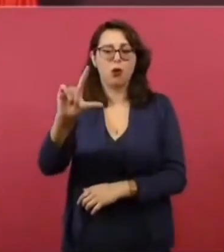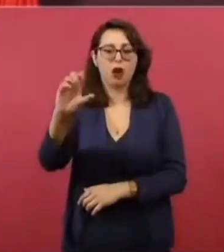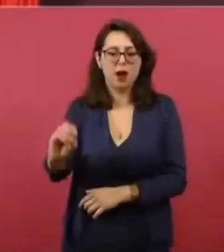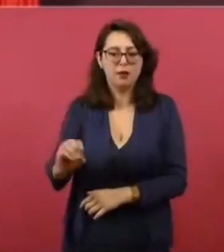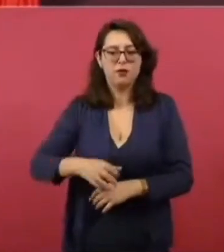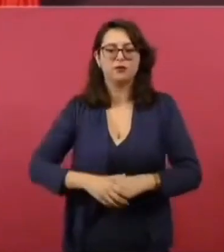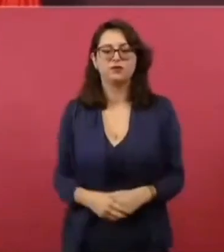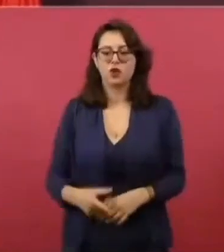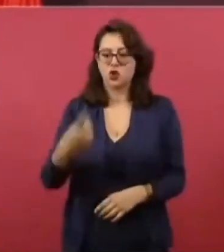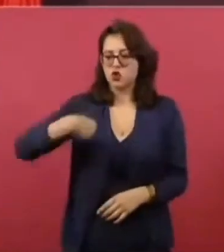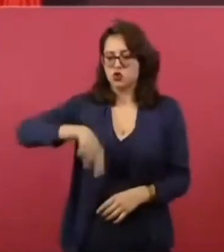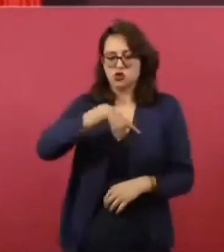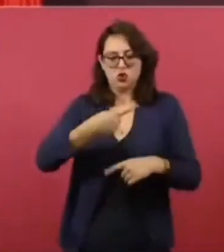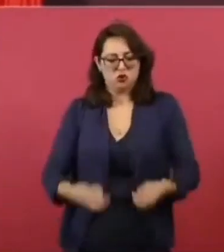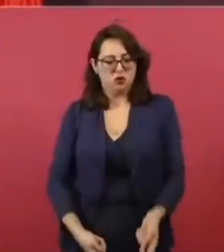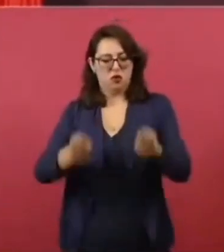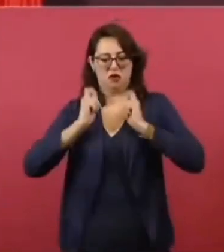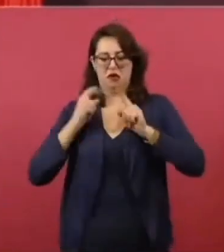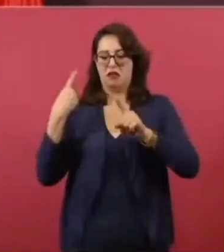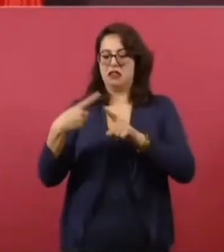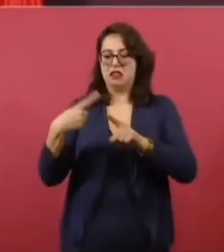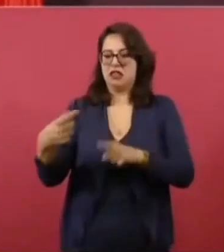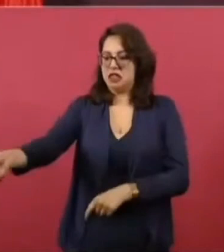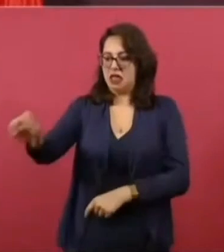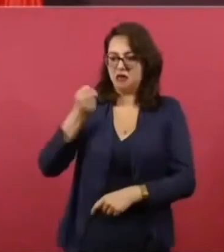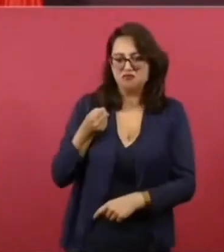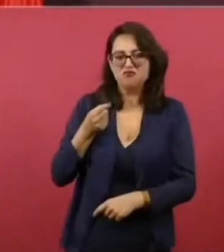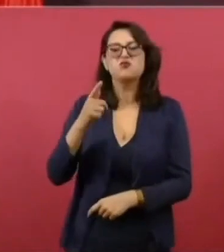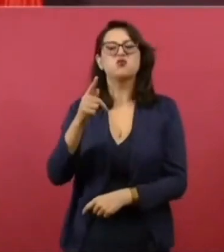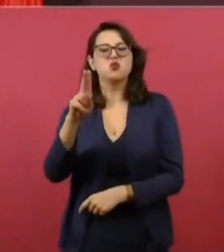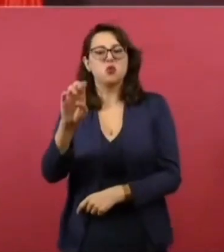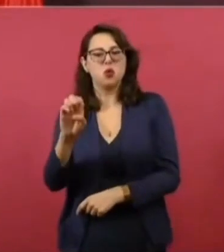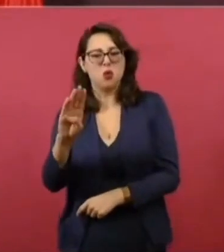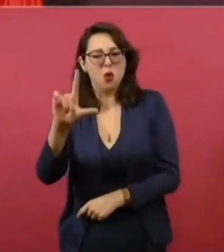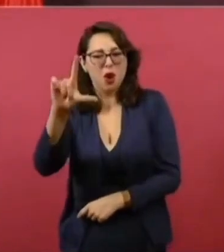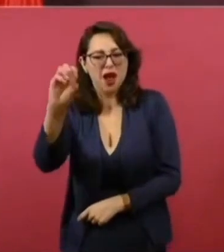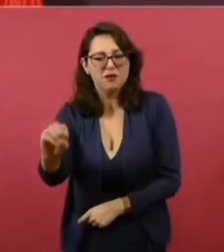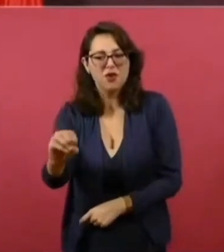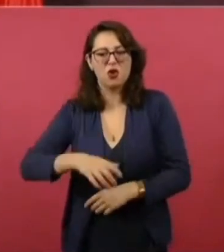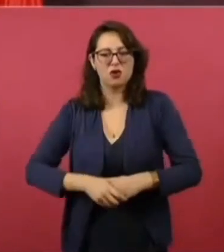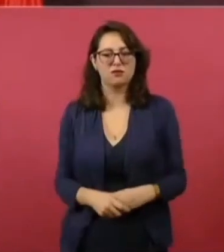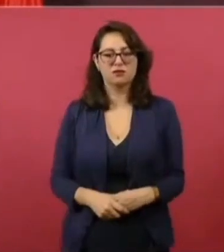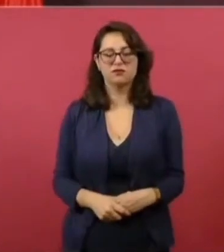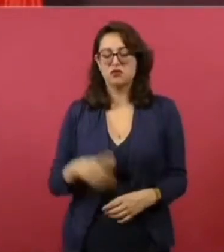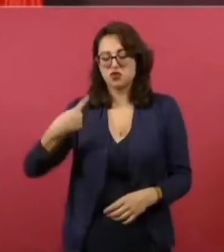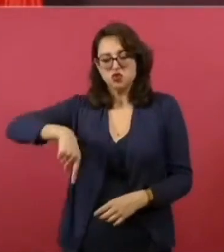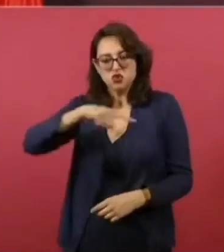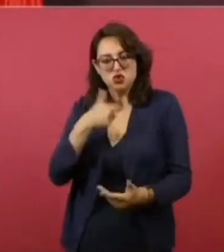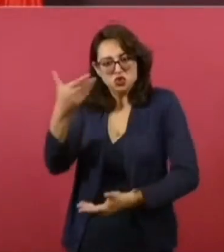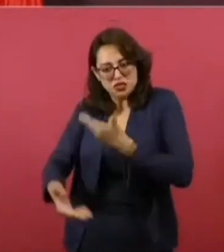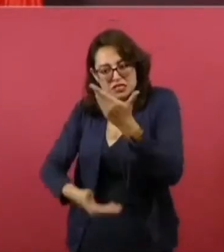¿Por quién estamos aquí? Por el pueblo. ¿A quién hay que